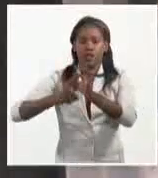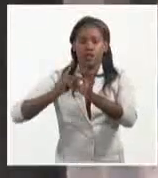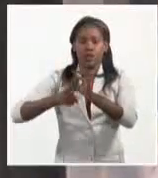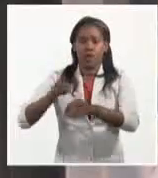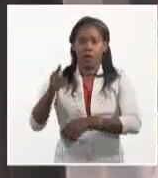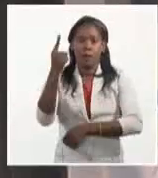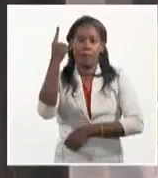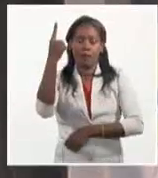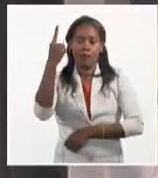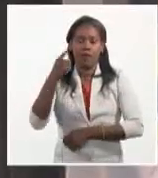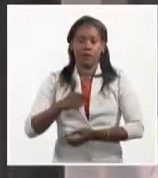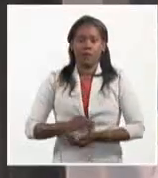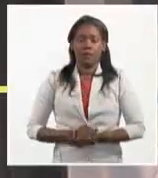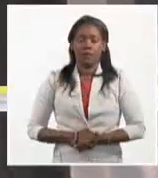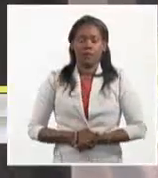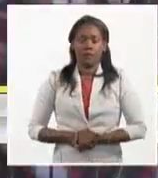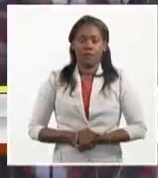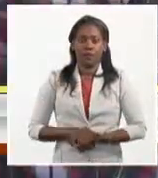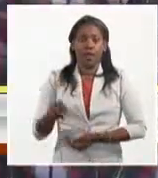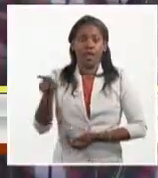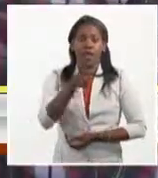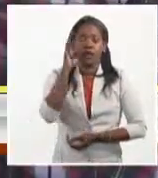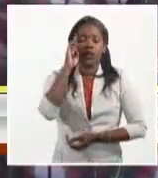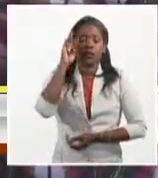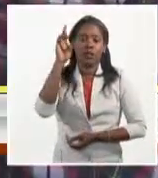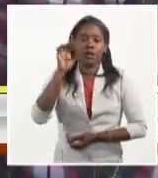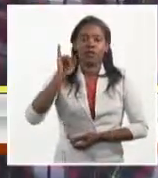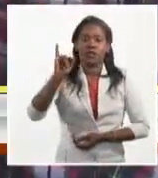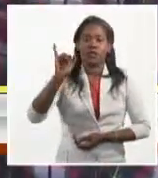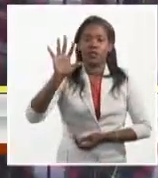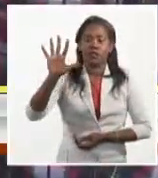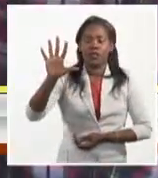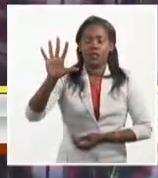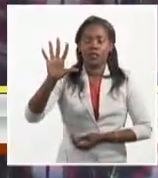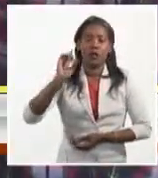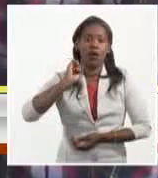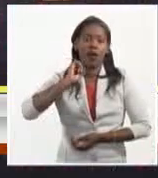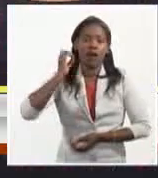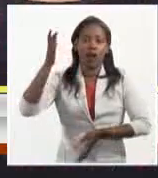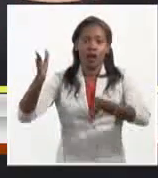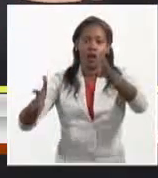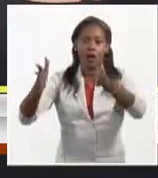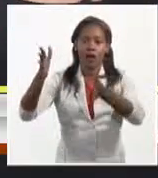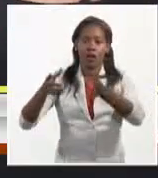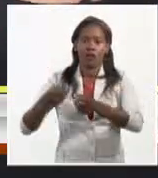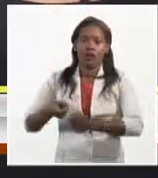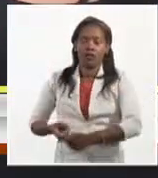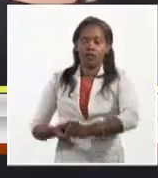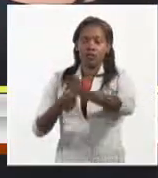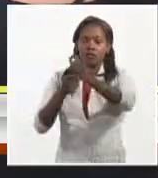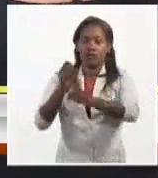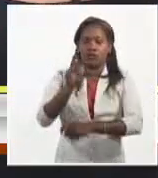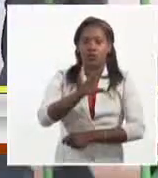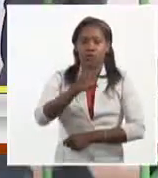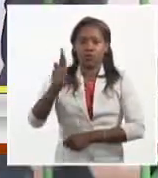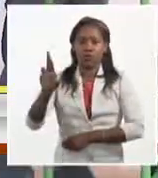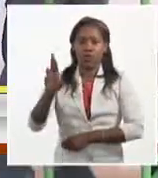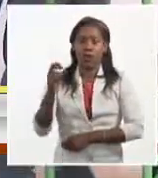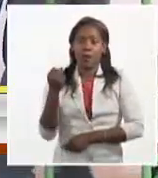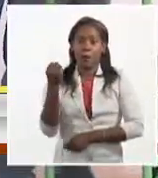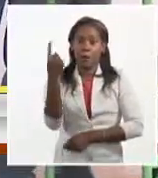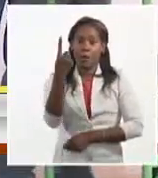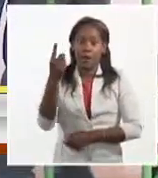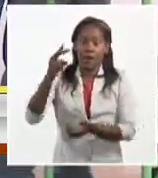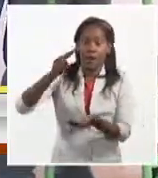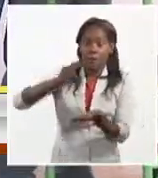a todos. En saludo al 65 aniversario del triunfo de la revolución, la miembro del Comité Central y primera secretaria del partido en